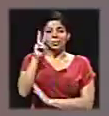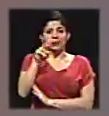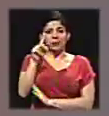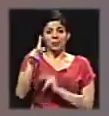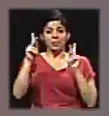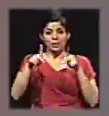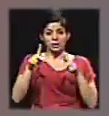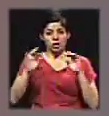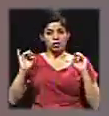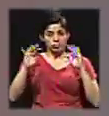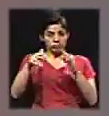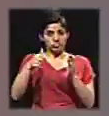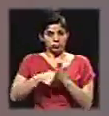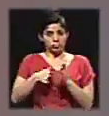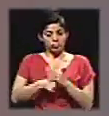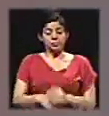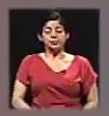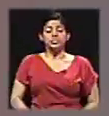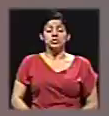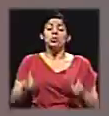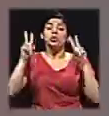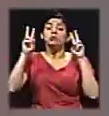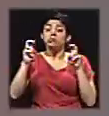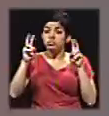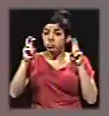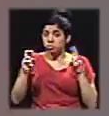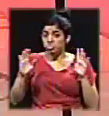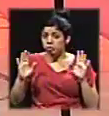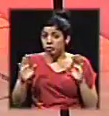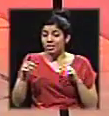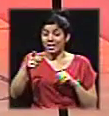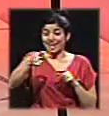3.078.321 personas. Suponiendo que